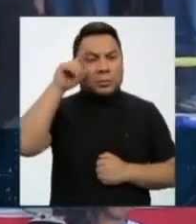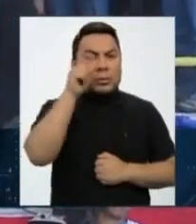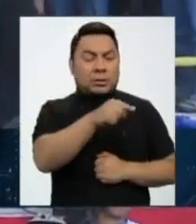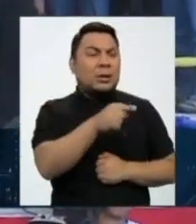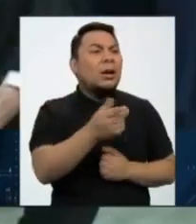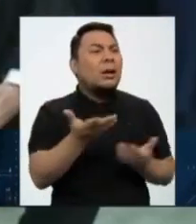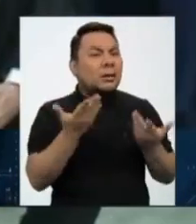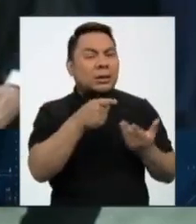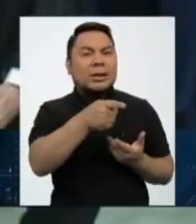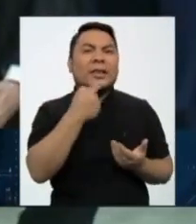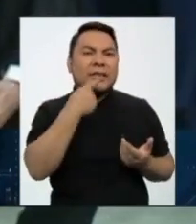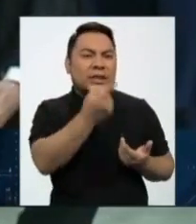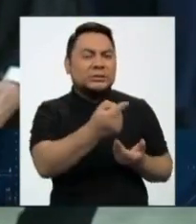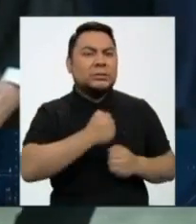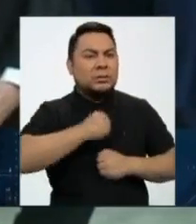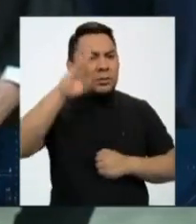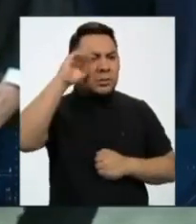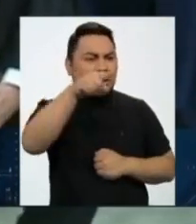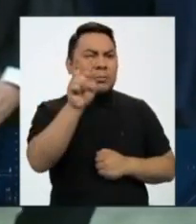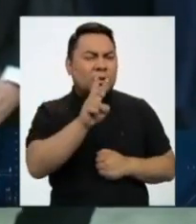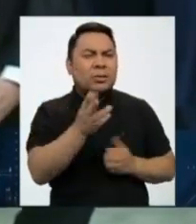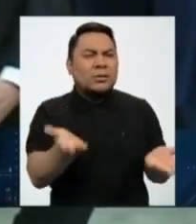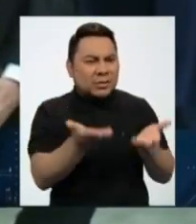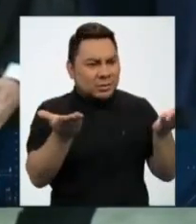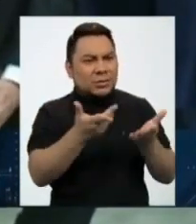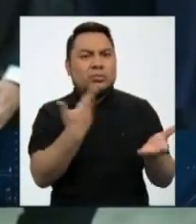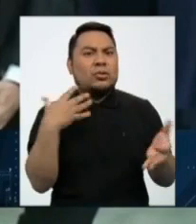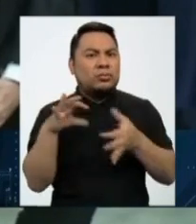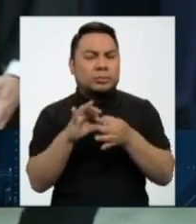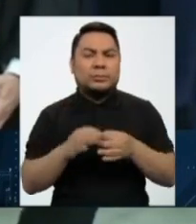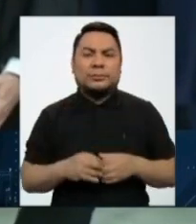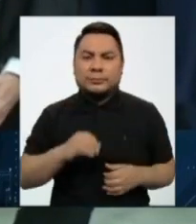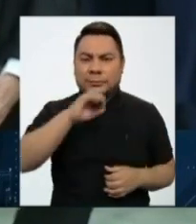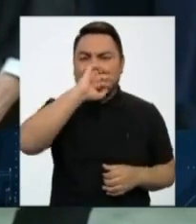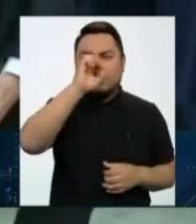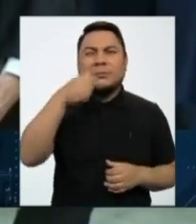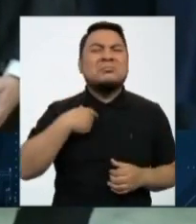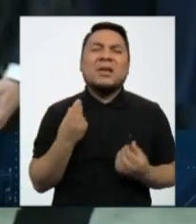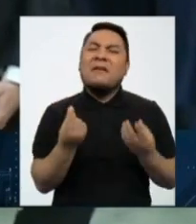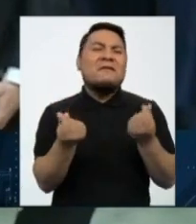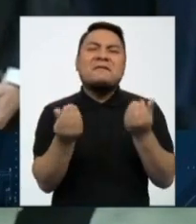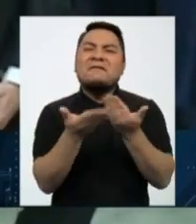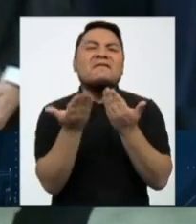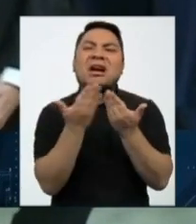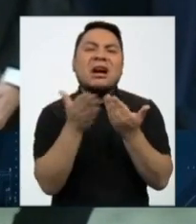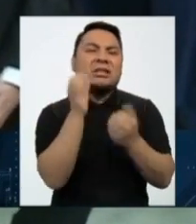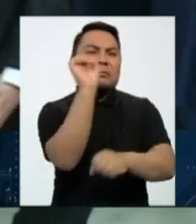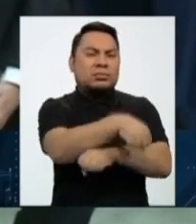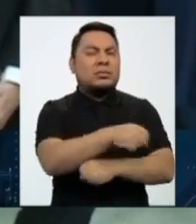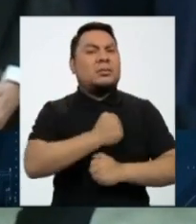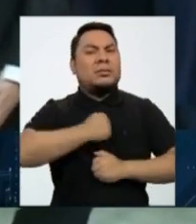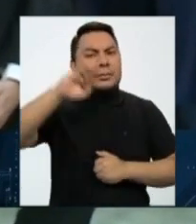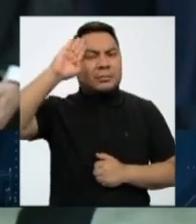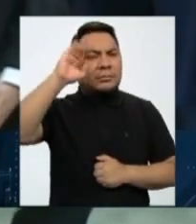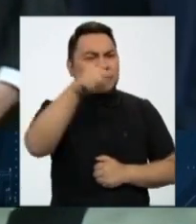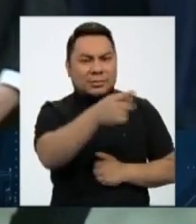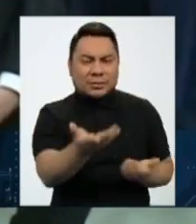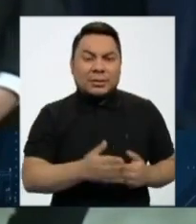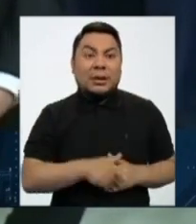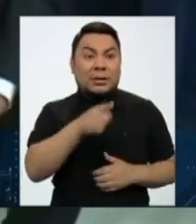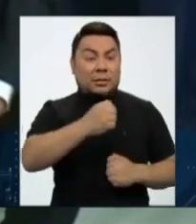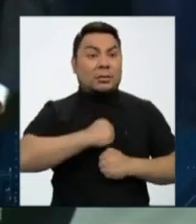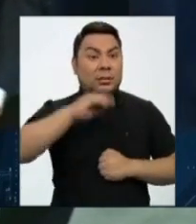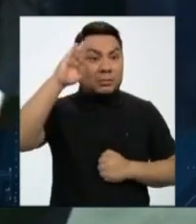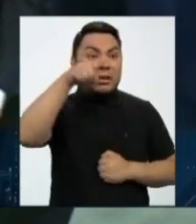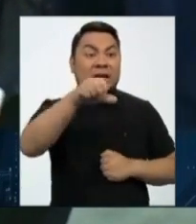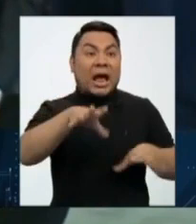se decidiera. Es un régimen que, francamente, podría ser derrocado muy rápidamente por los militares, si los militares